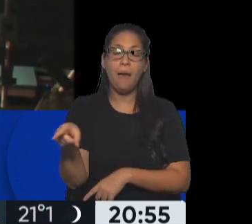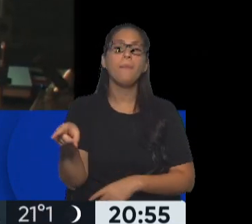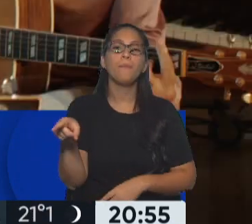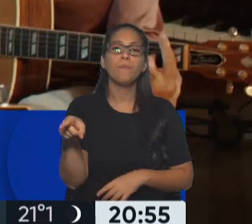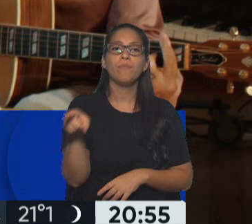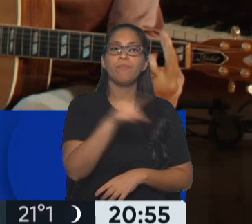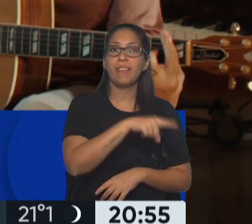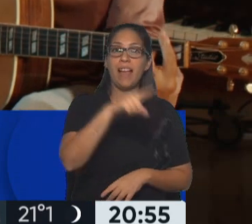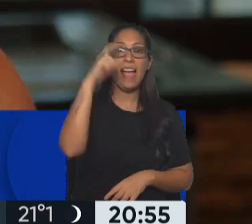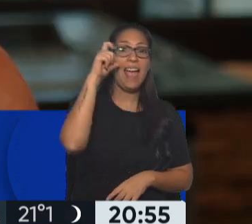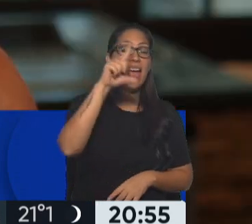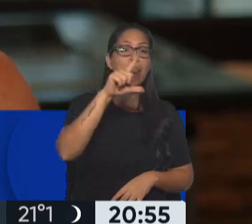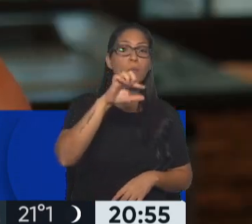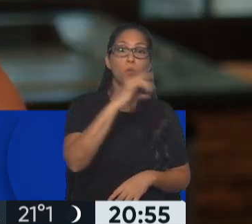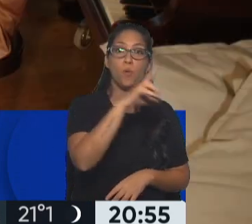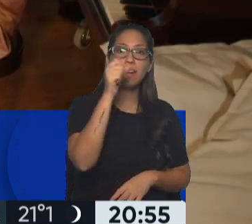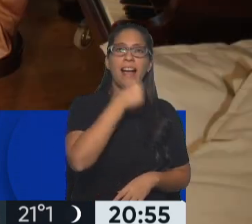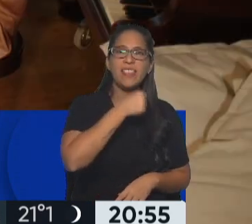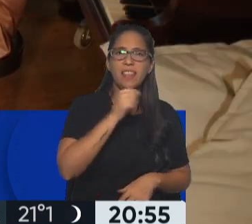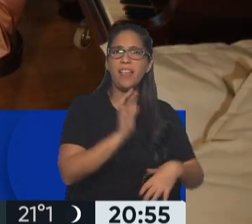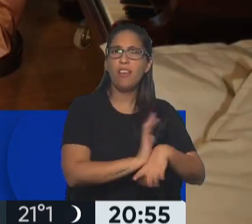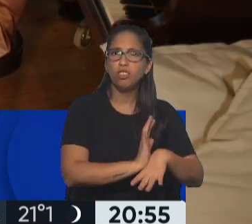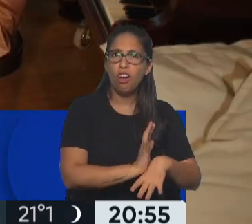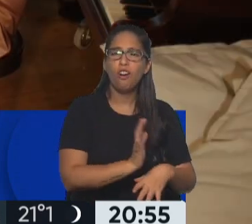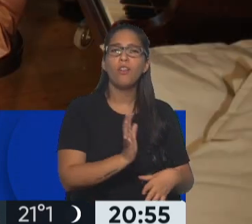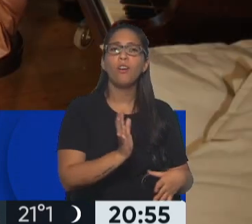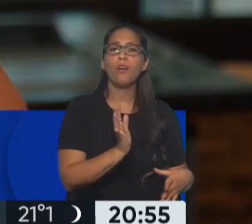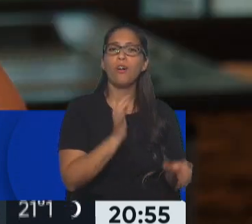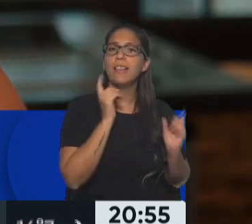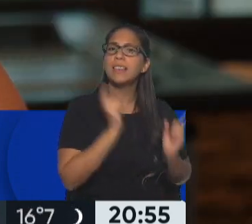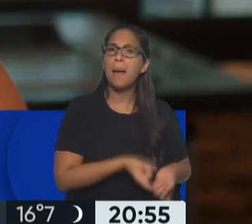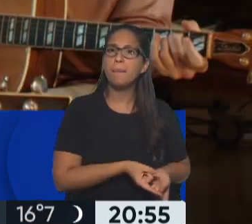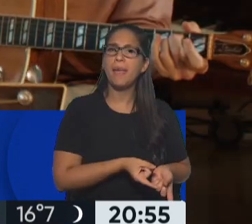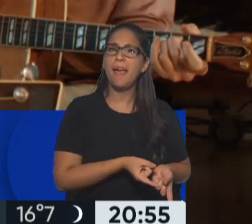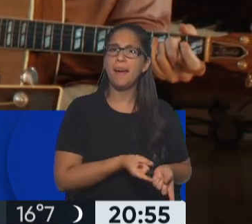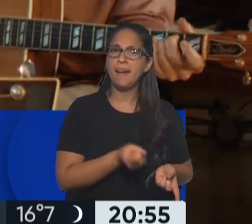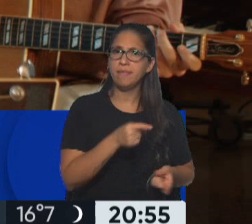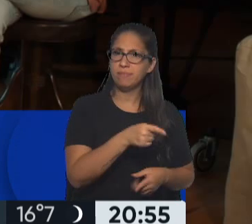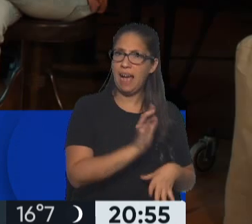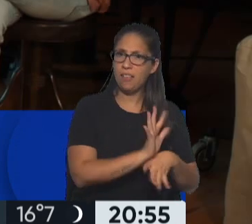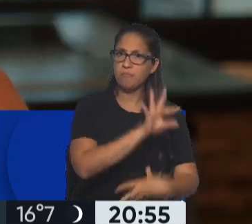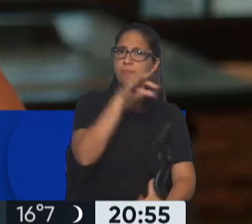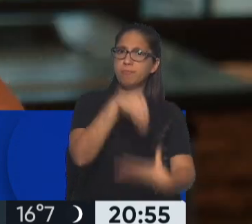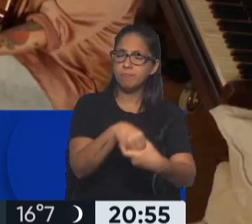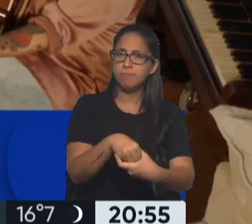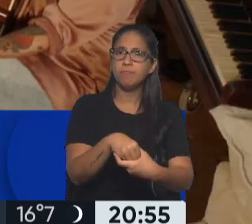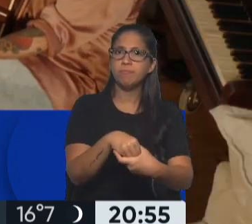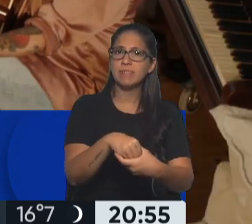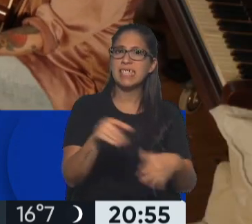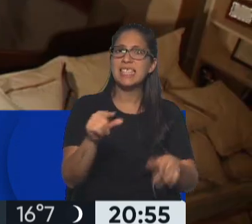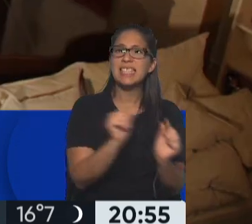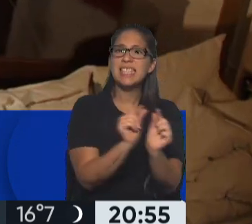Es artista, es cantante, es actor y es... también él ha actuado en varias